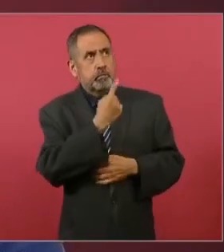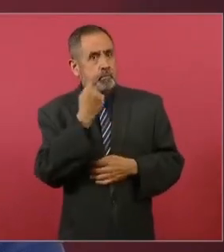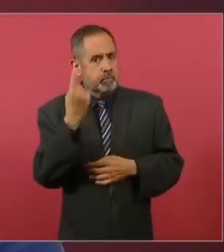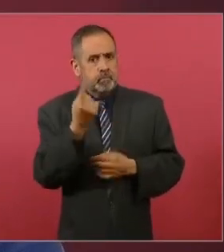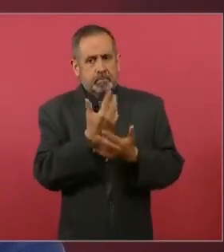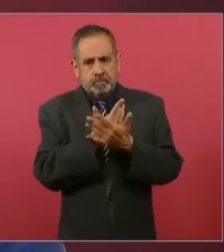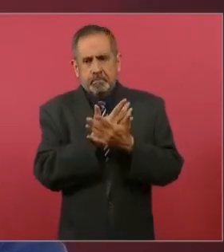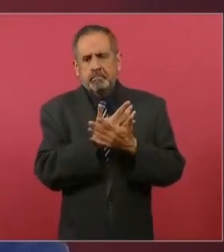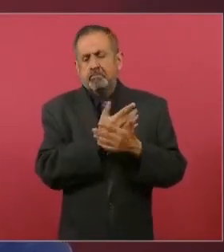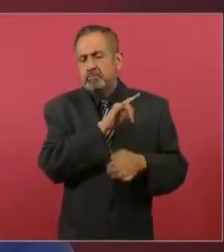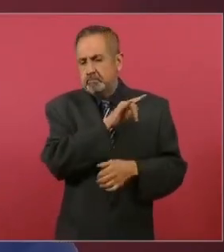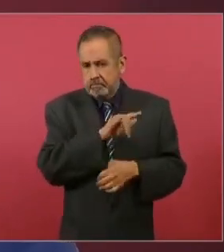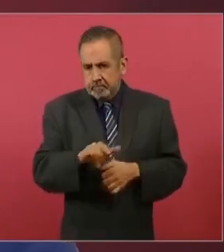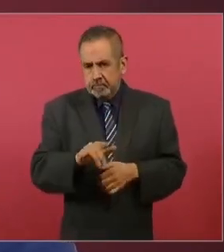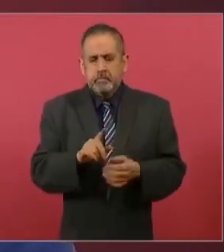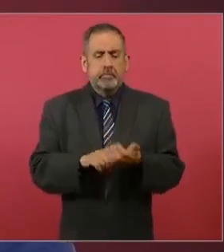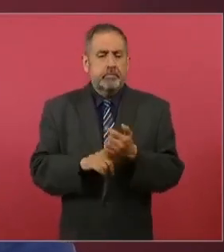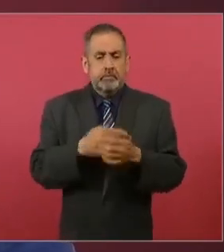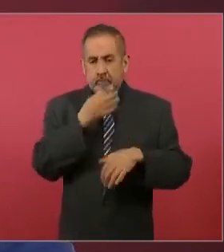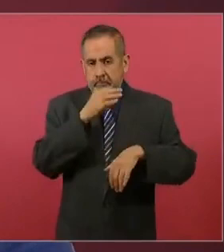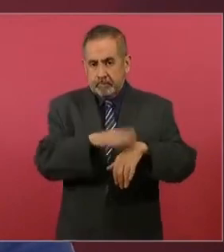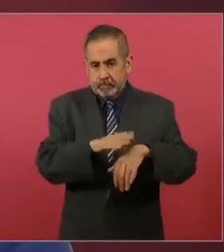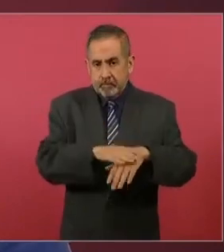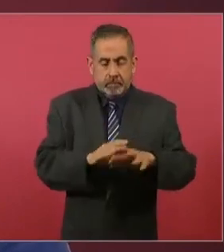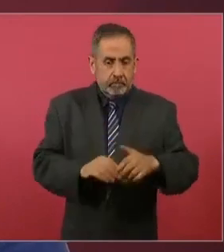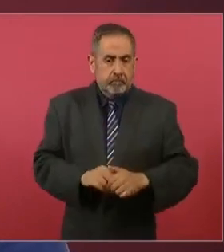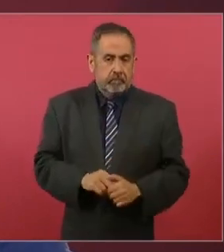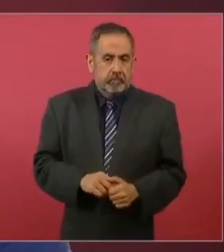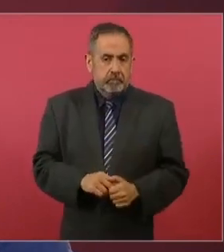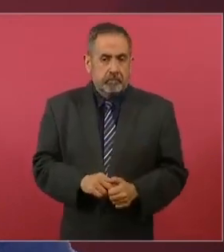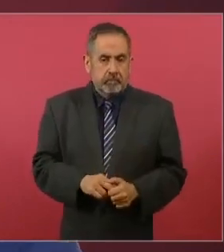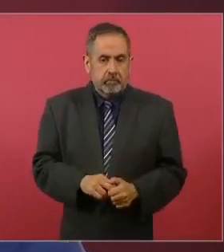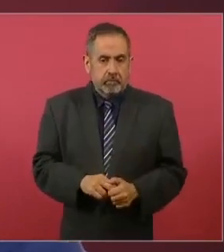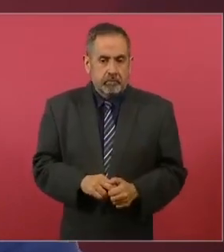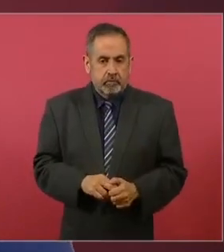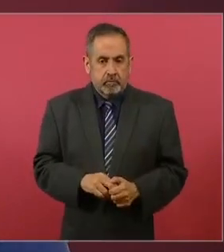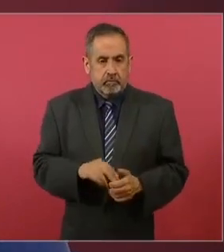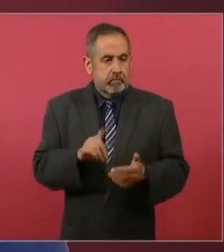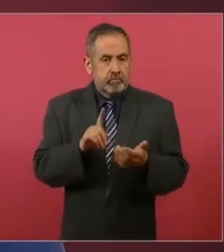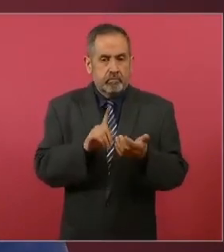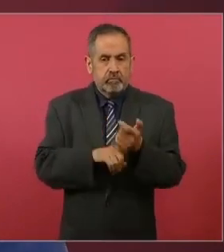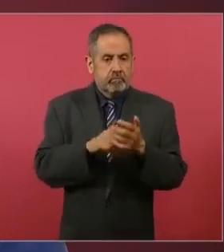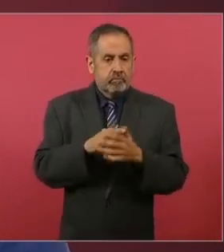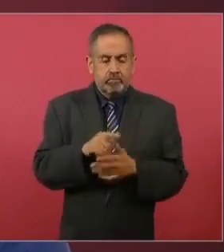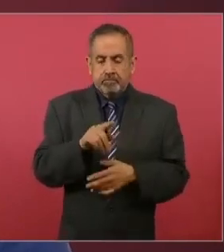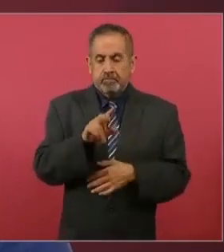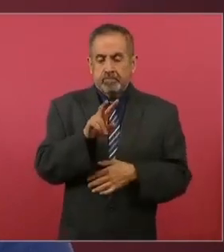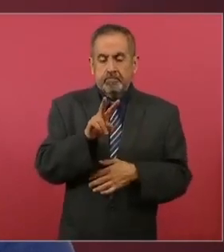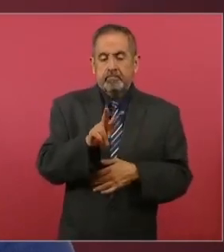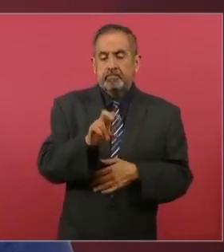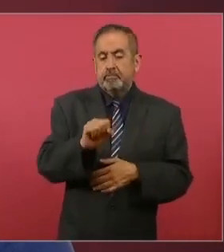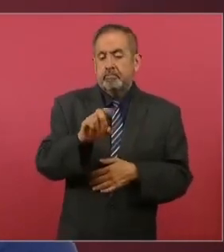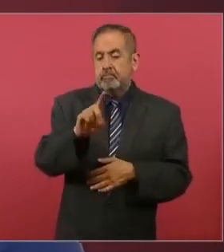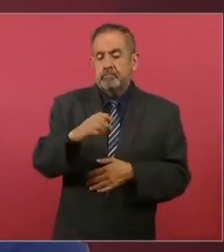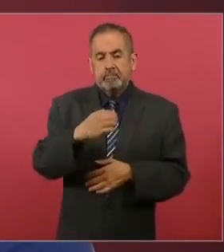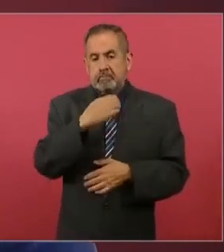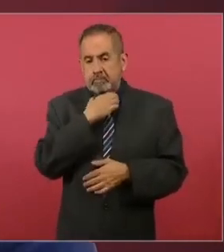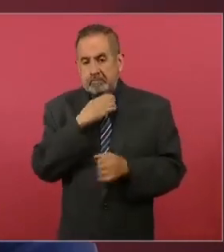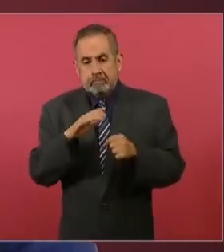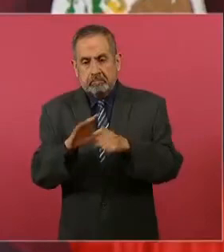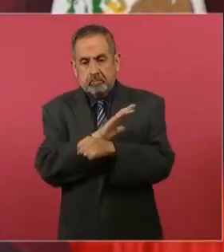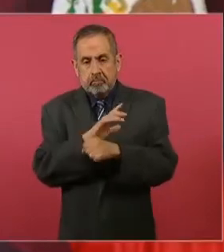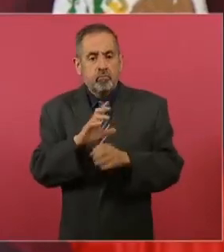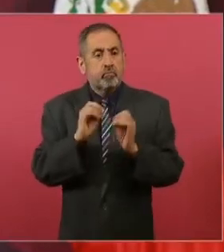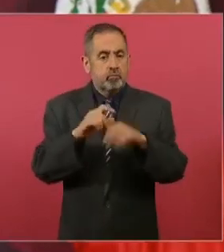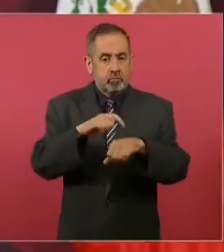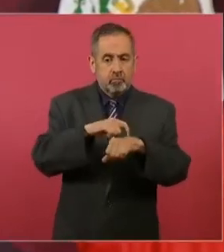Entonces se les dice que un fin de semana no hay posibilidad o solo a tal